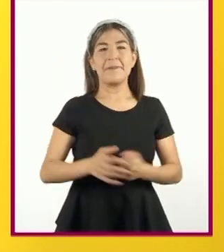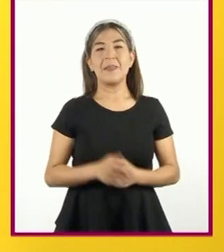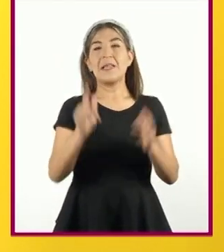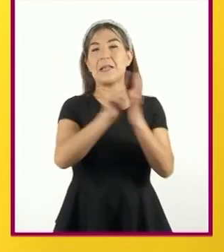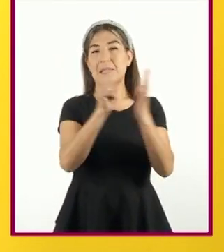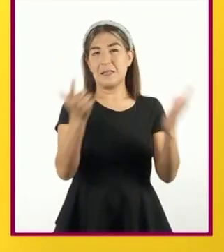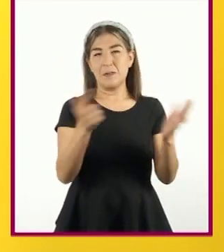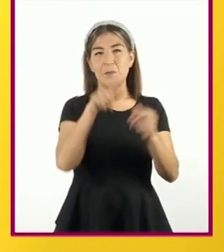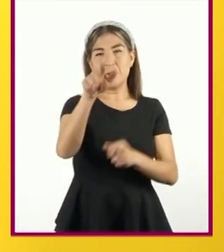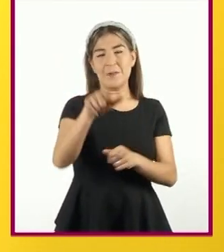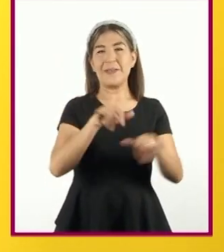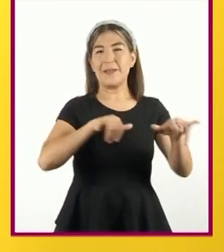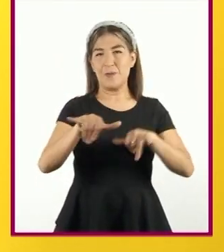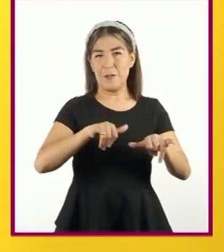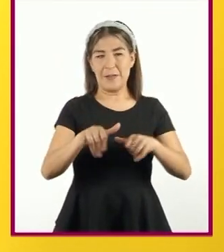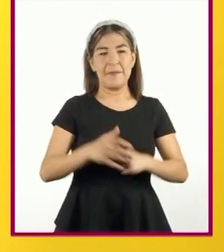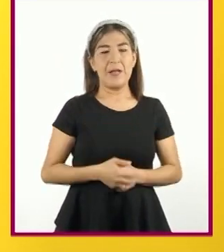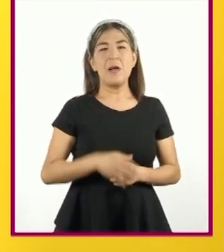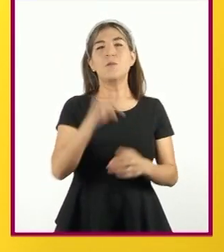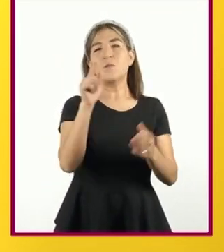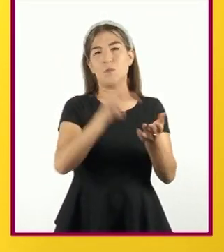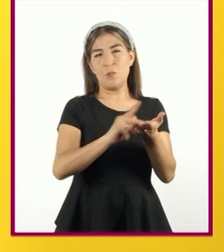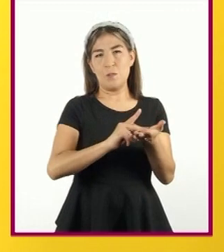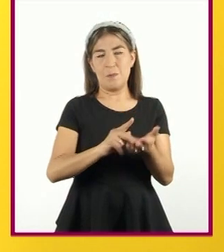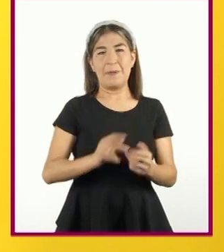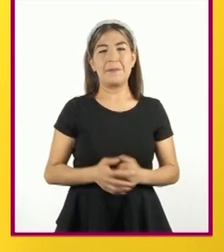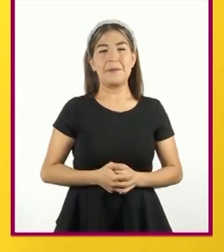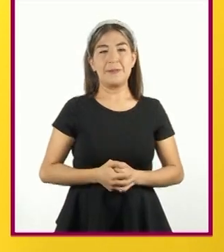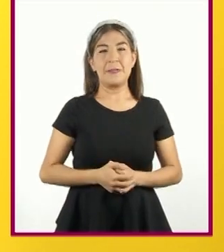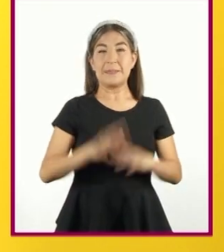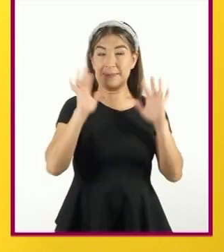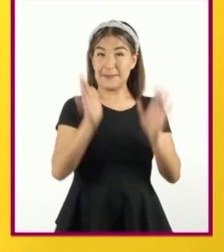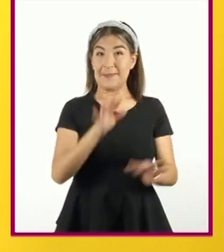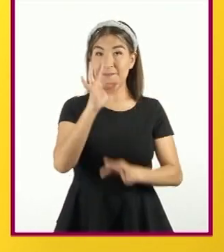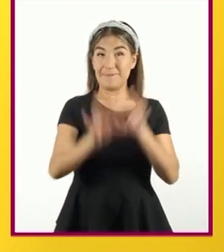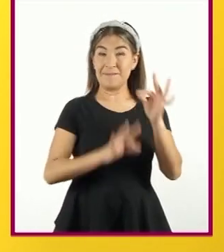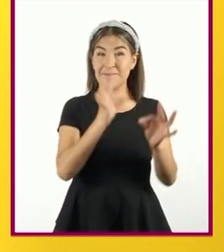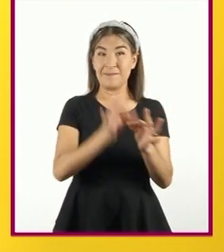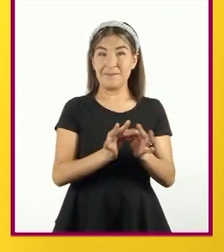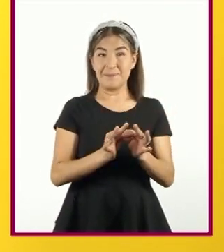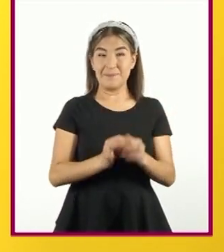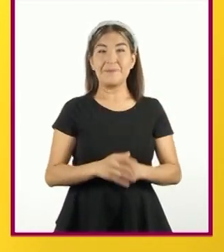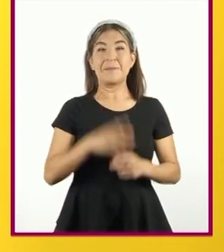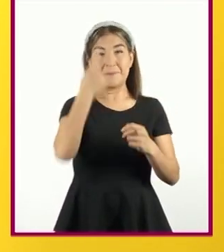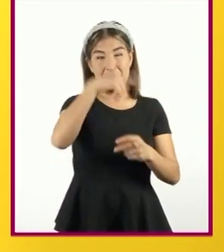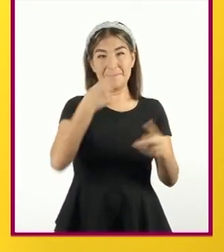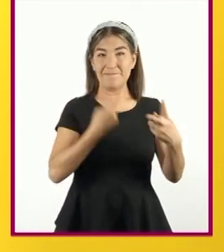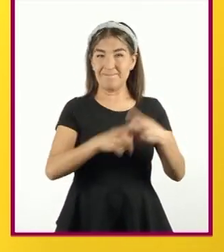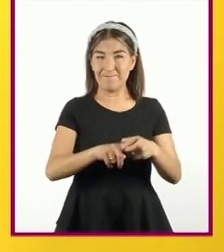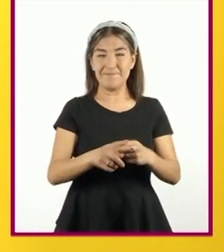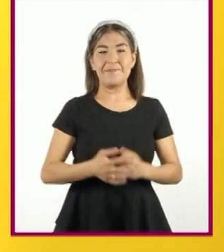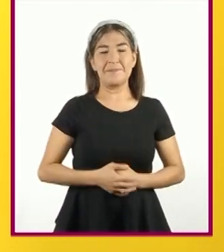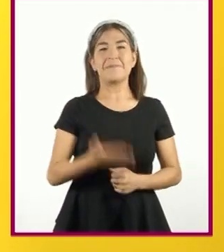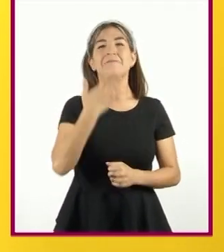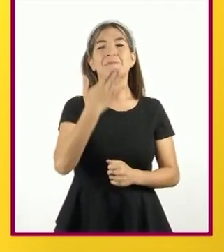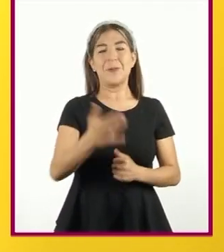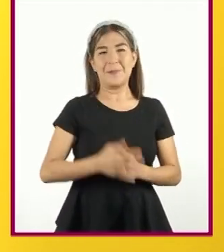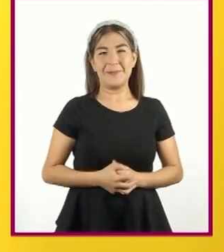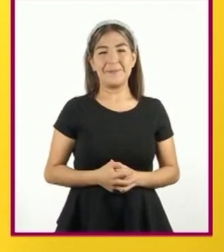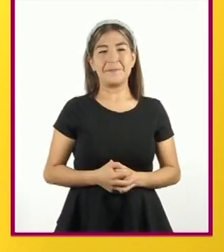libro de texto de geografía y bolígrafos. ¿Listas? ¿Listos para comenzar? Muy